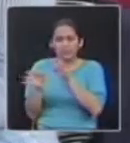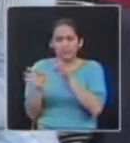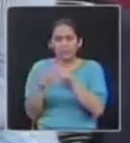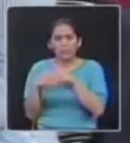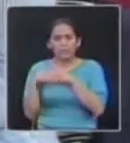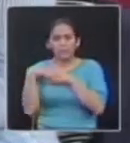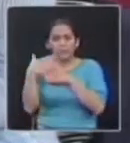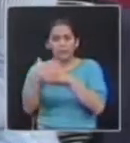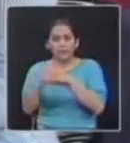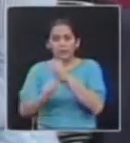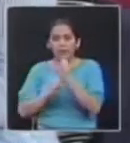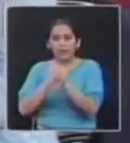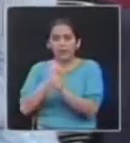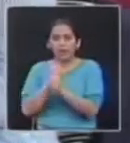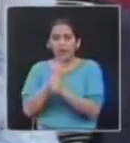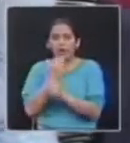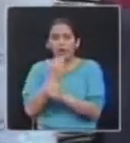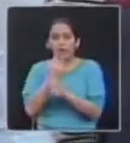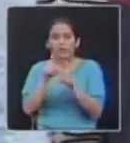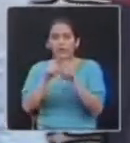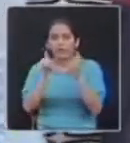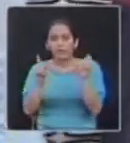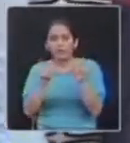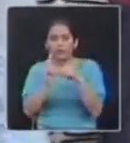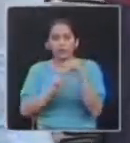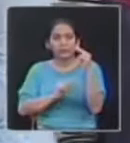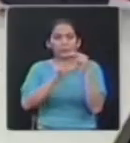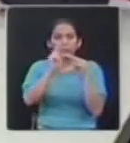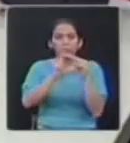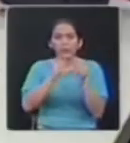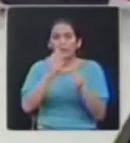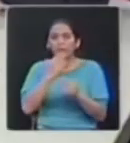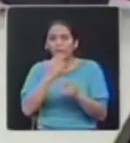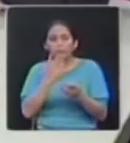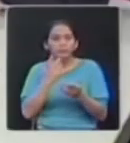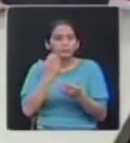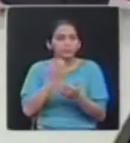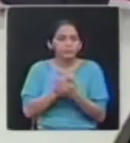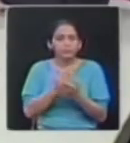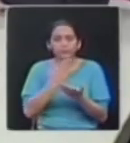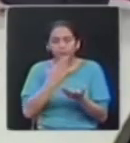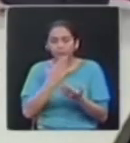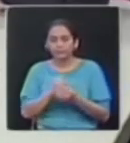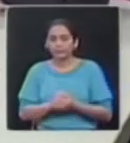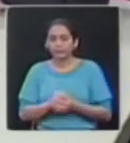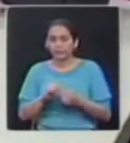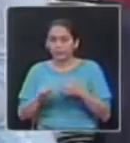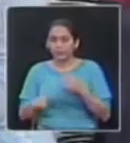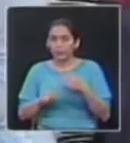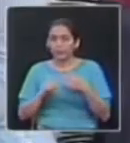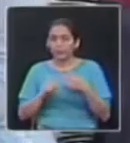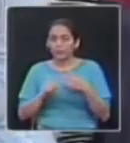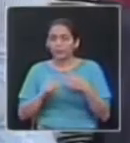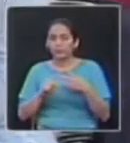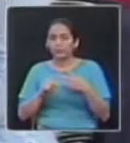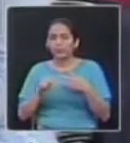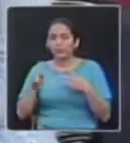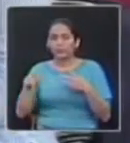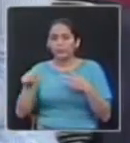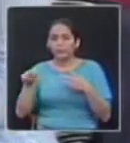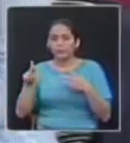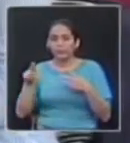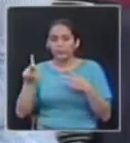para finalizar el sector de la construcción. Luego vamos a tener a Richard Parker, que es un máster en economía, quien nos va a